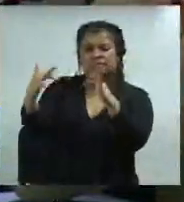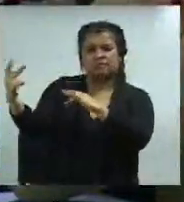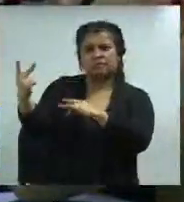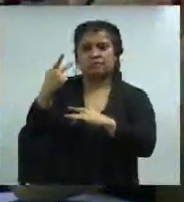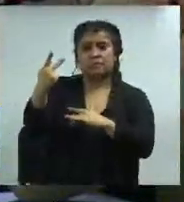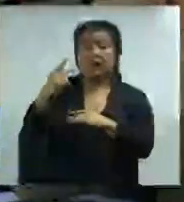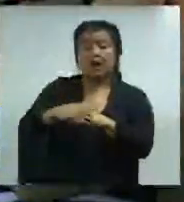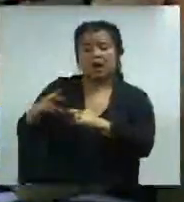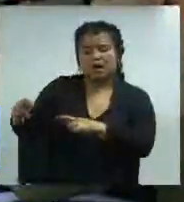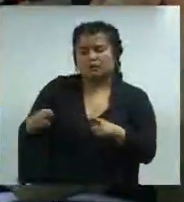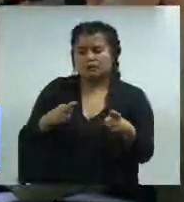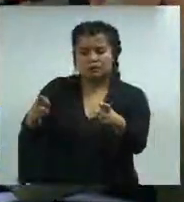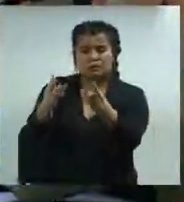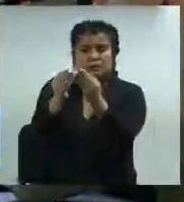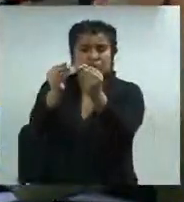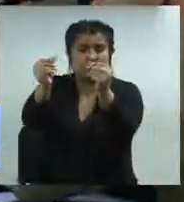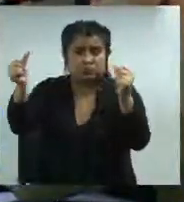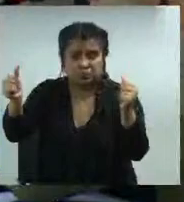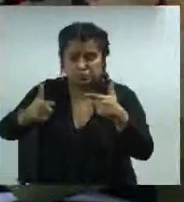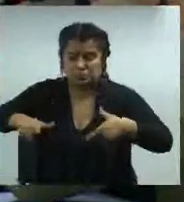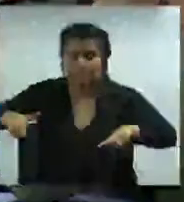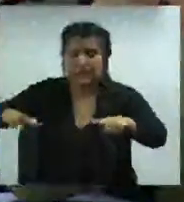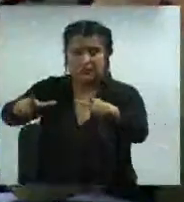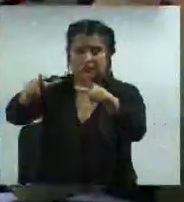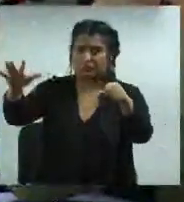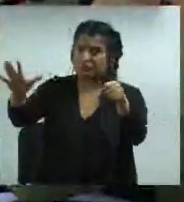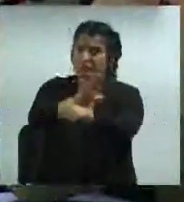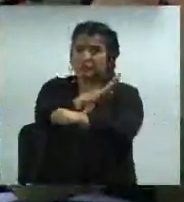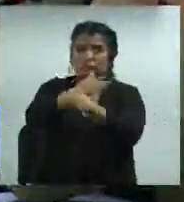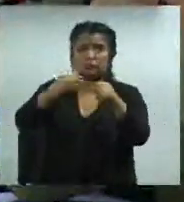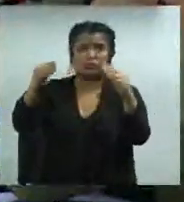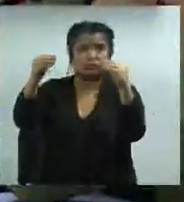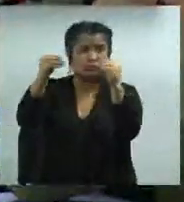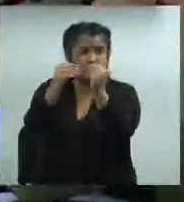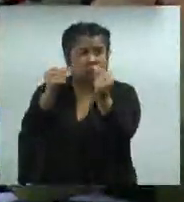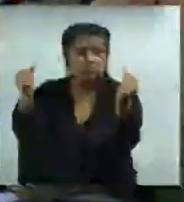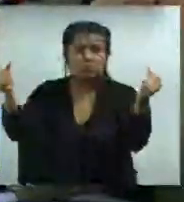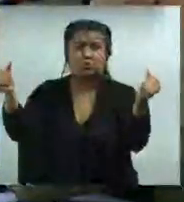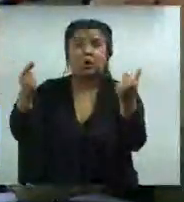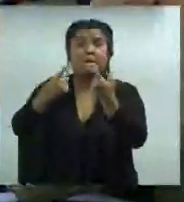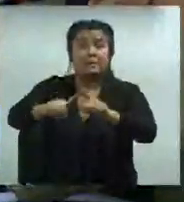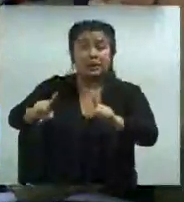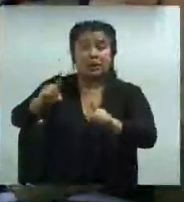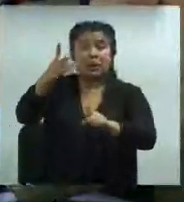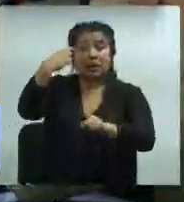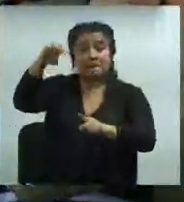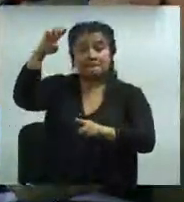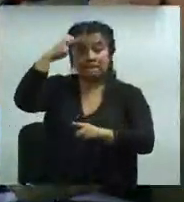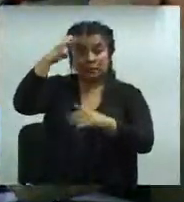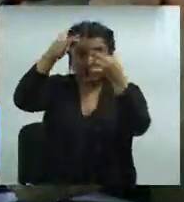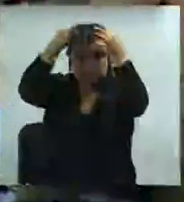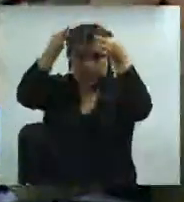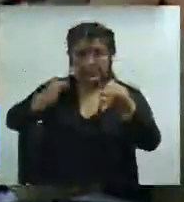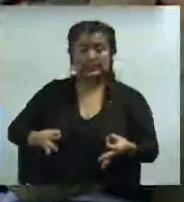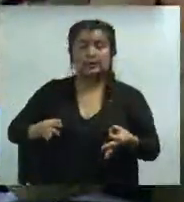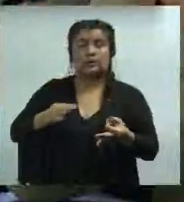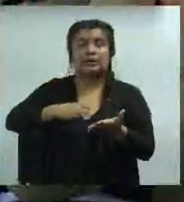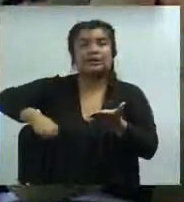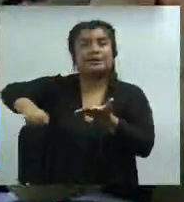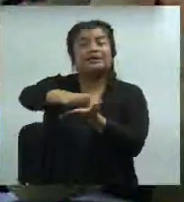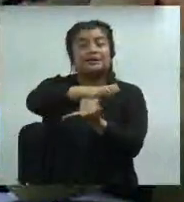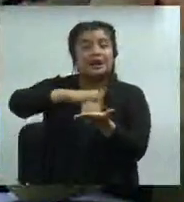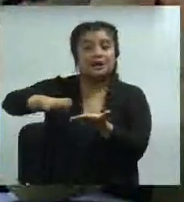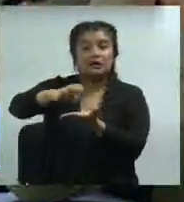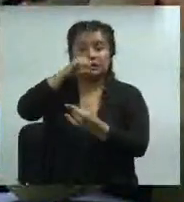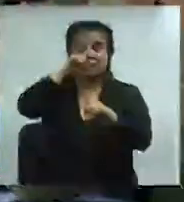todos sus ríos y lagos, casi en su totalidad, pero hubo una decisión política y una decisión de Estado y